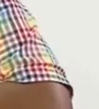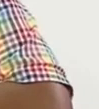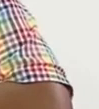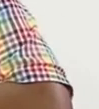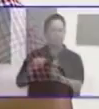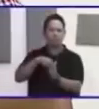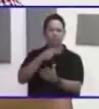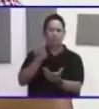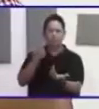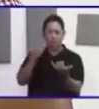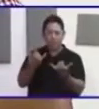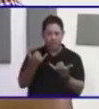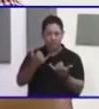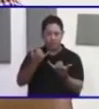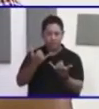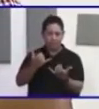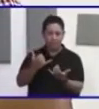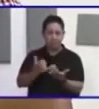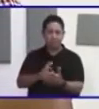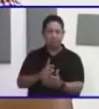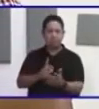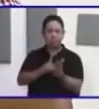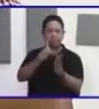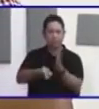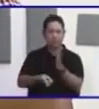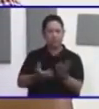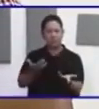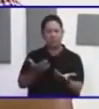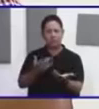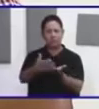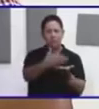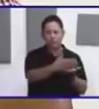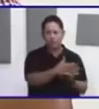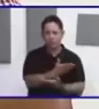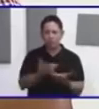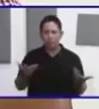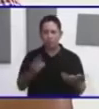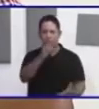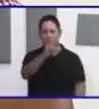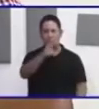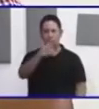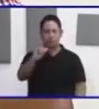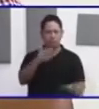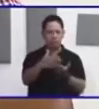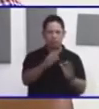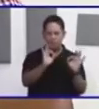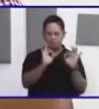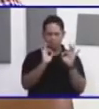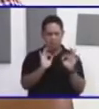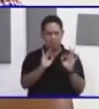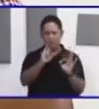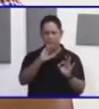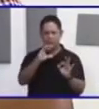momento que nosotros podemos empezar a aplicar adquirir estos elementos para la UCI, para que tengamos una UCI bien dotada,